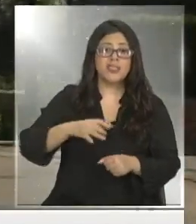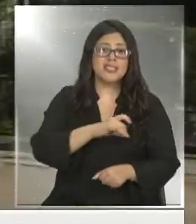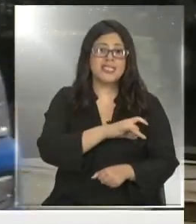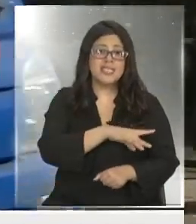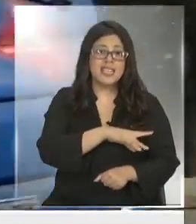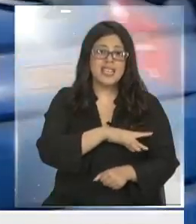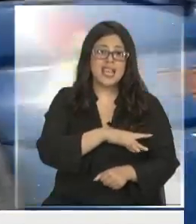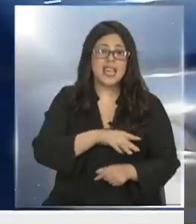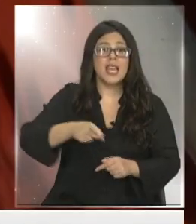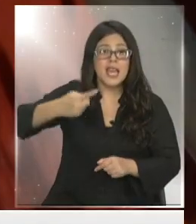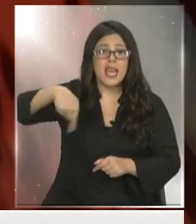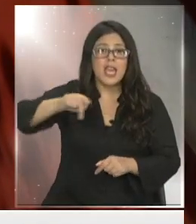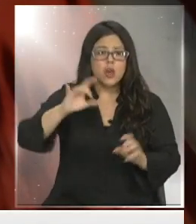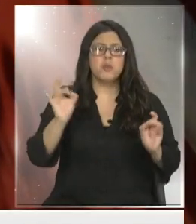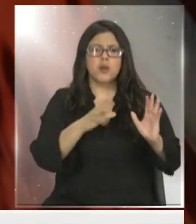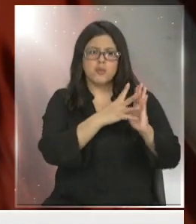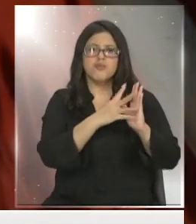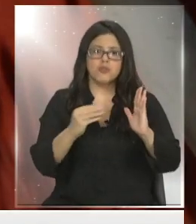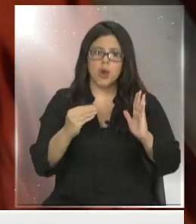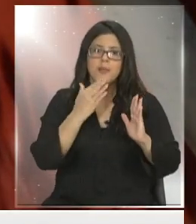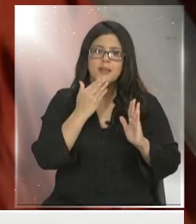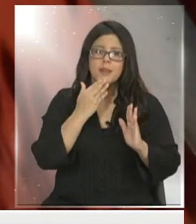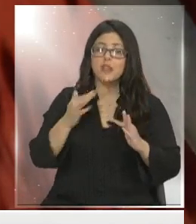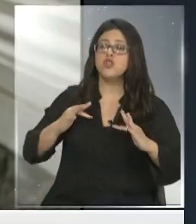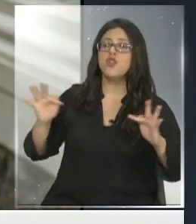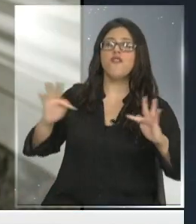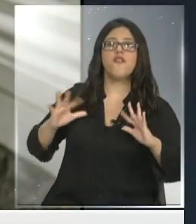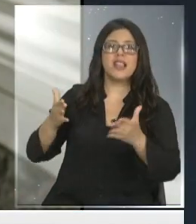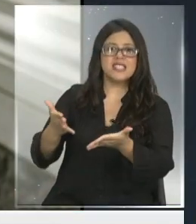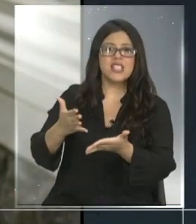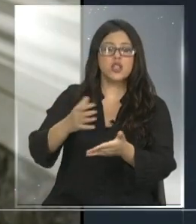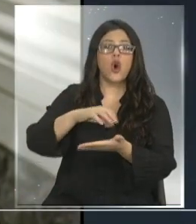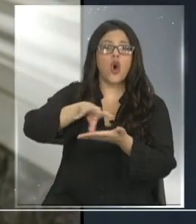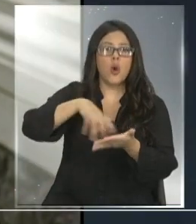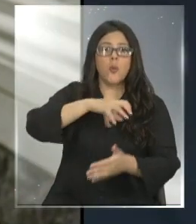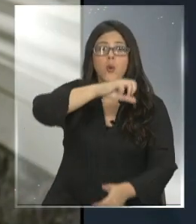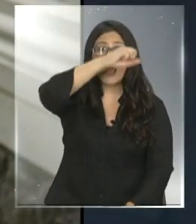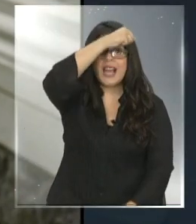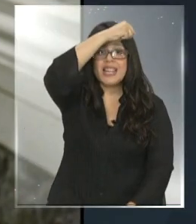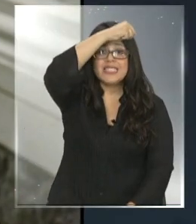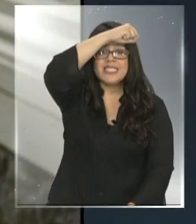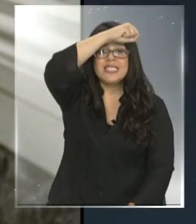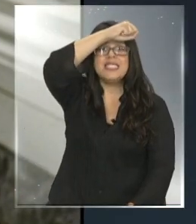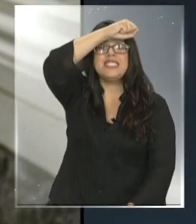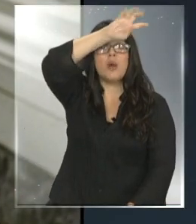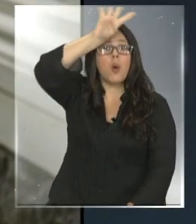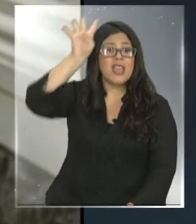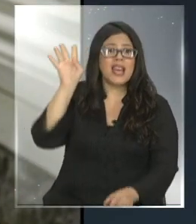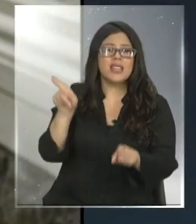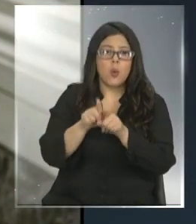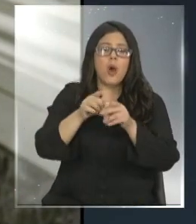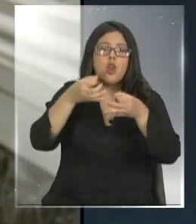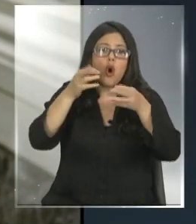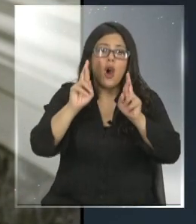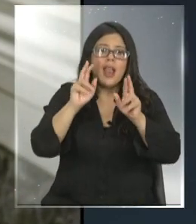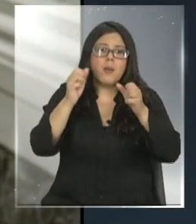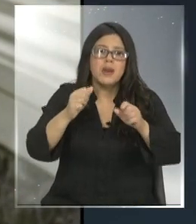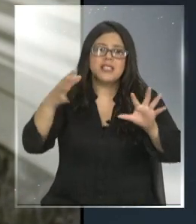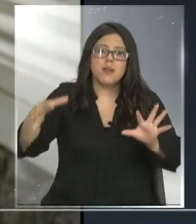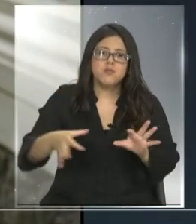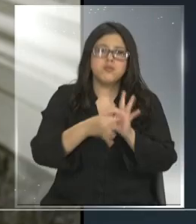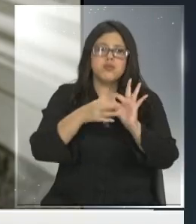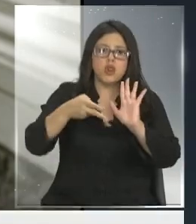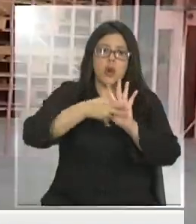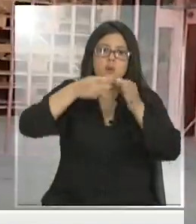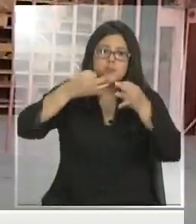no descartan imitar. Felicito a Chiguayante, esperamos que se ajusten a las normas vigentes y así poder copiar iniciativas